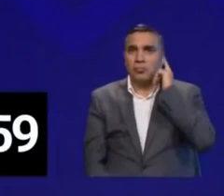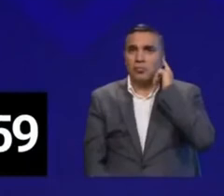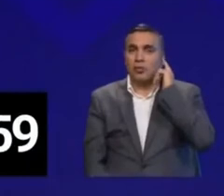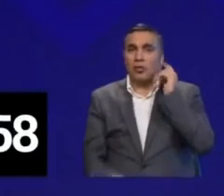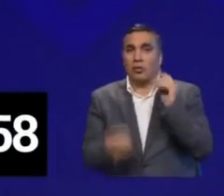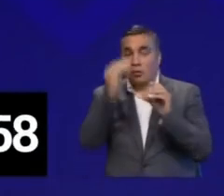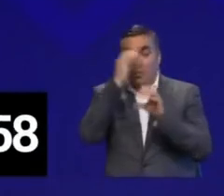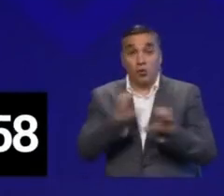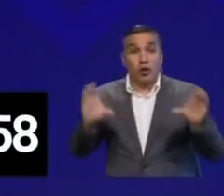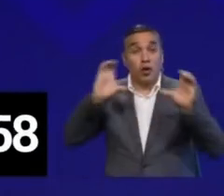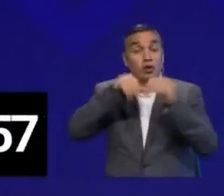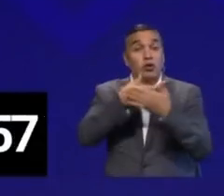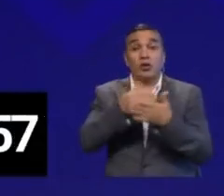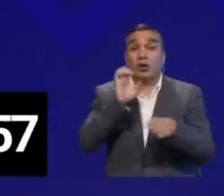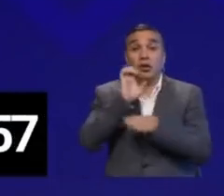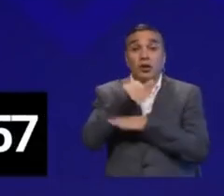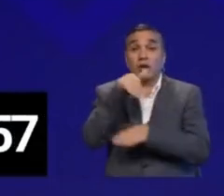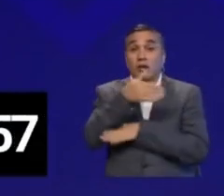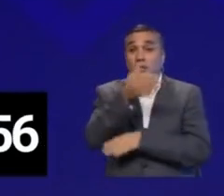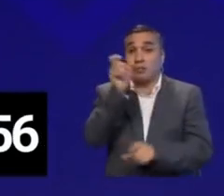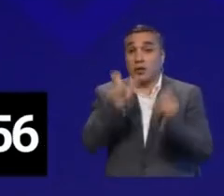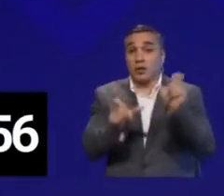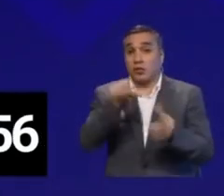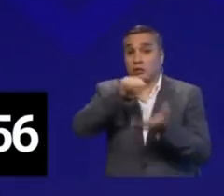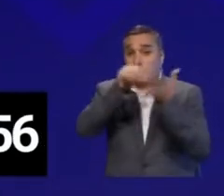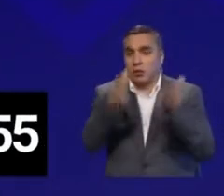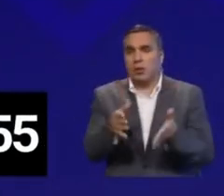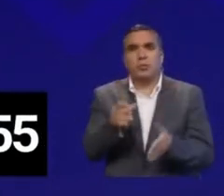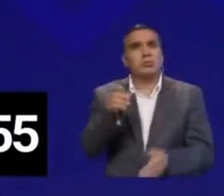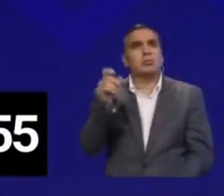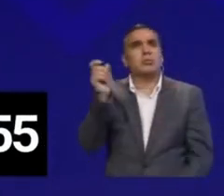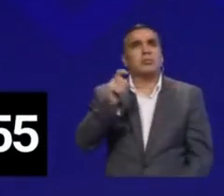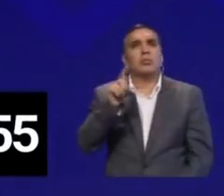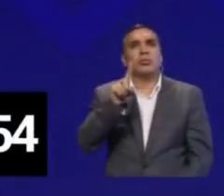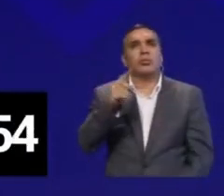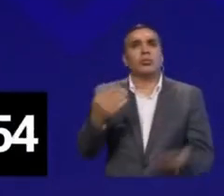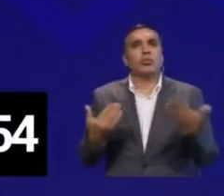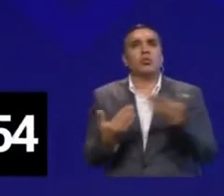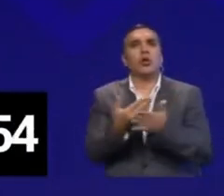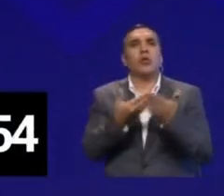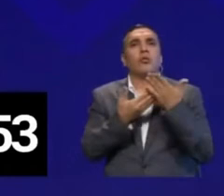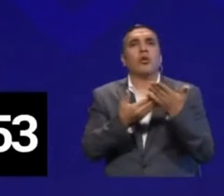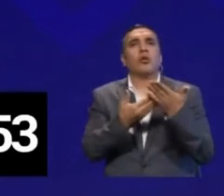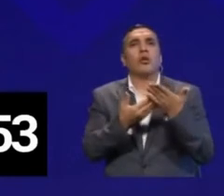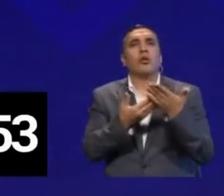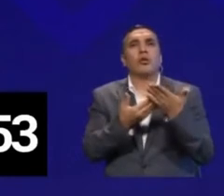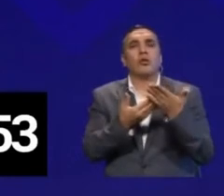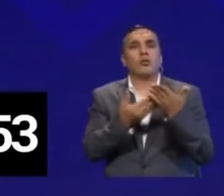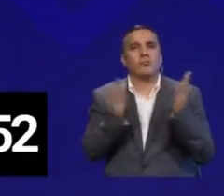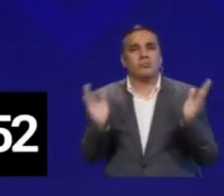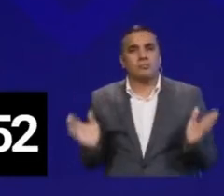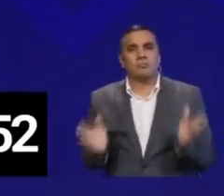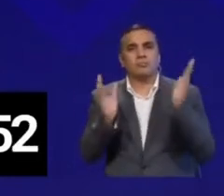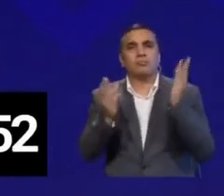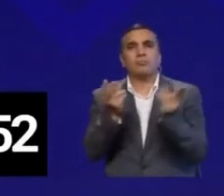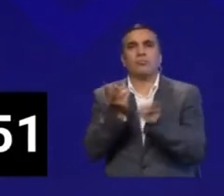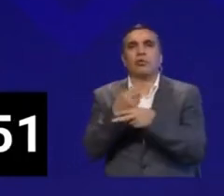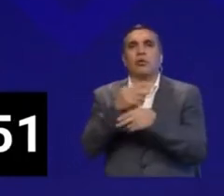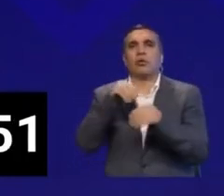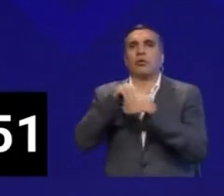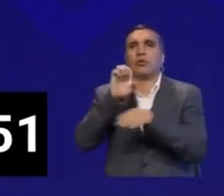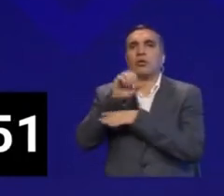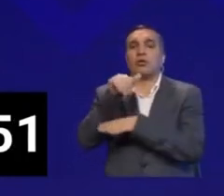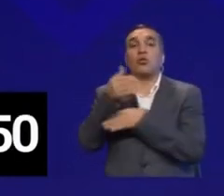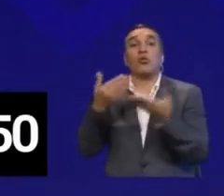Buenas noches, ecuatorianos y ecuatorianas. A ver, es necesario entrar en un nuevo modelo de motivación de la producción en el país, de una